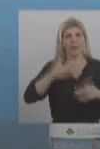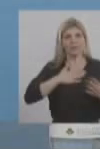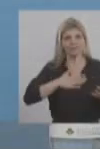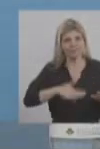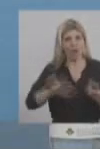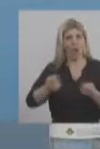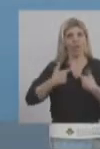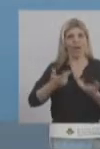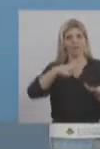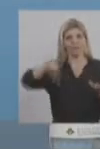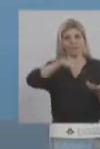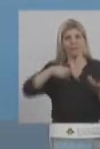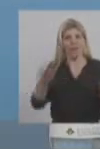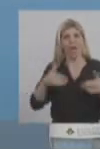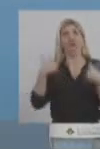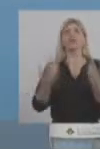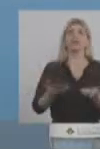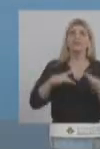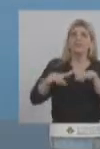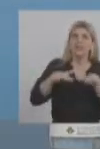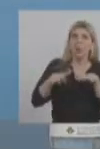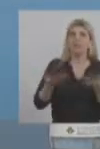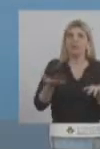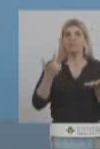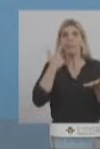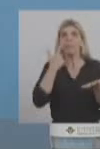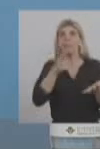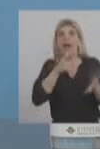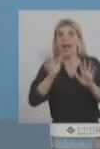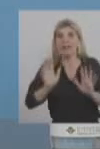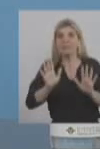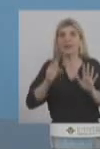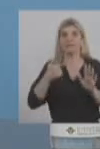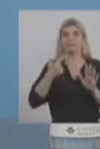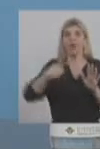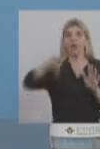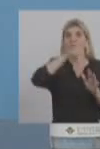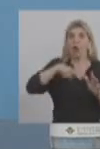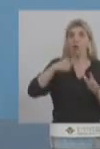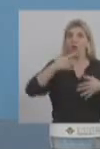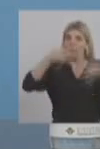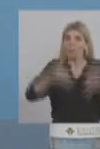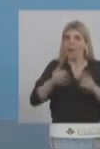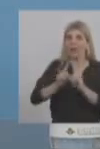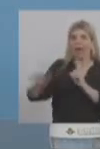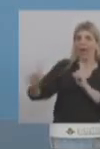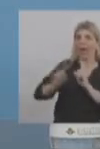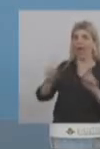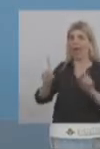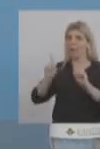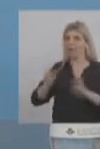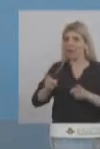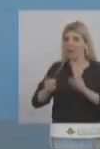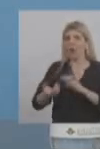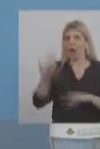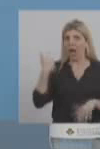El área metropolitana de Buenos Aires pasa de aislamiento a distanciamiento, distinta fase en la lucha